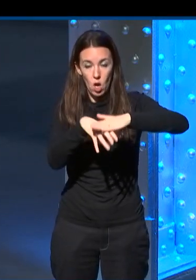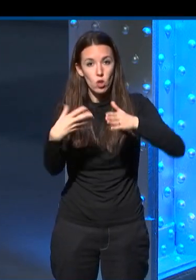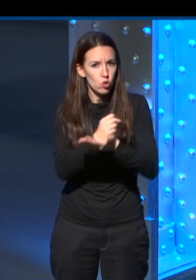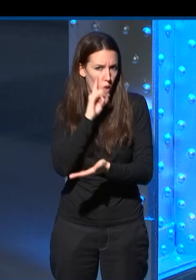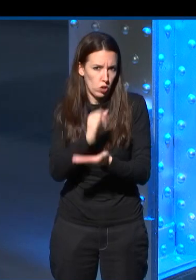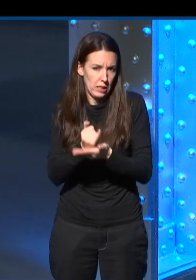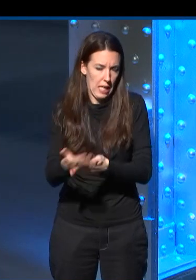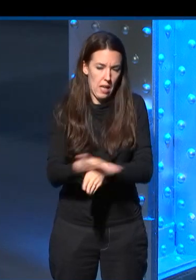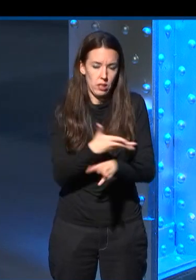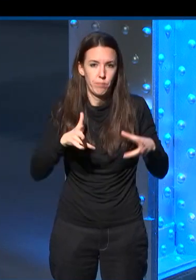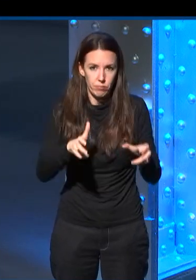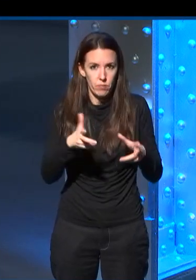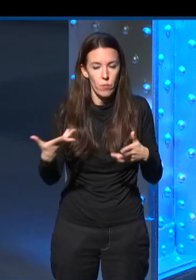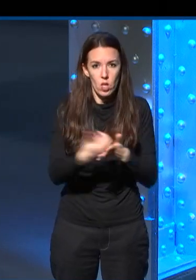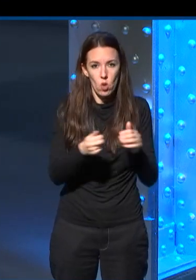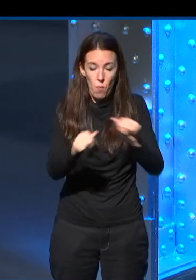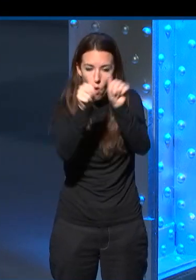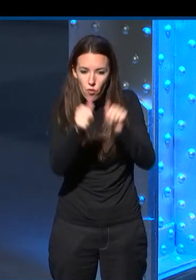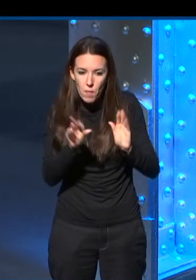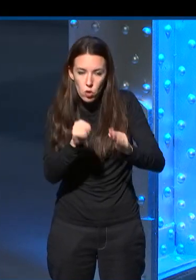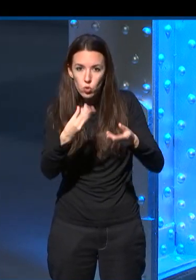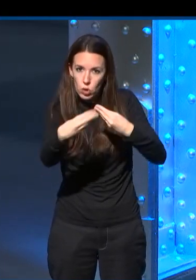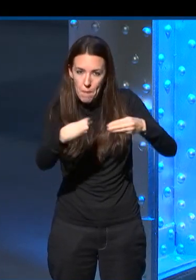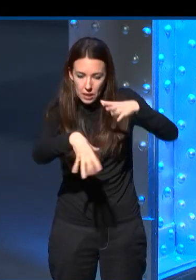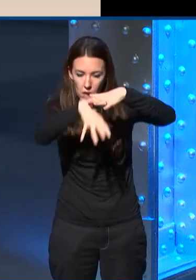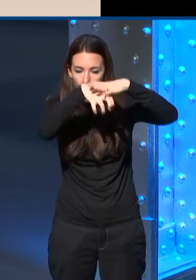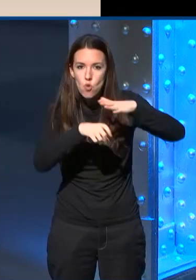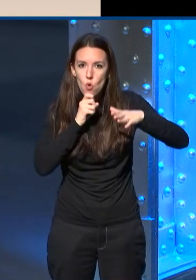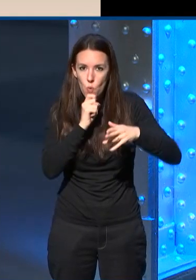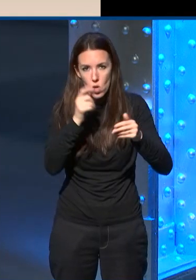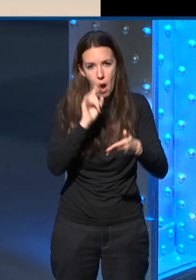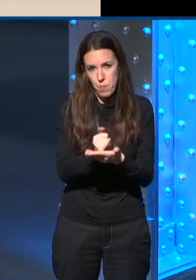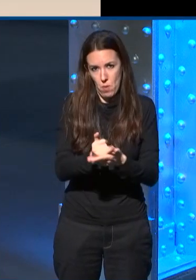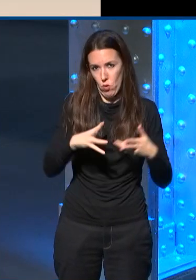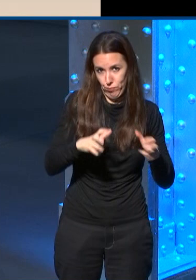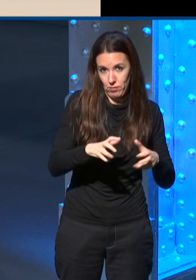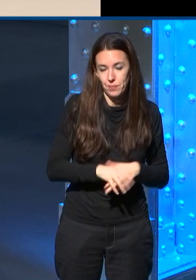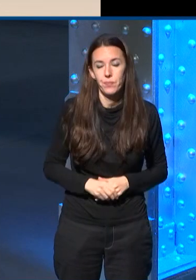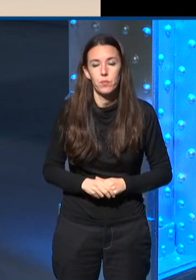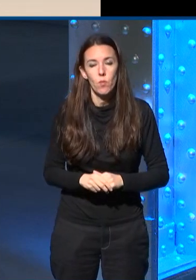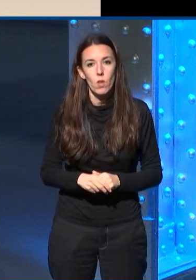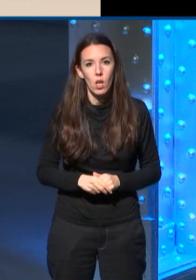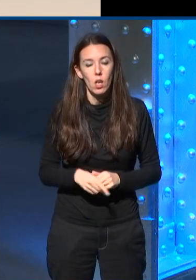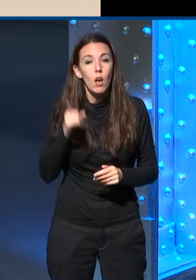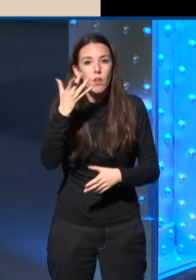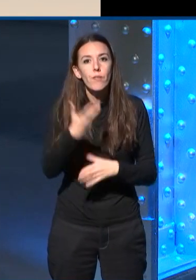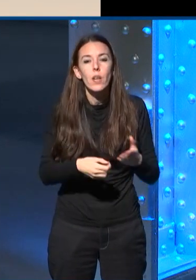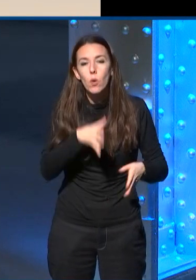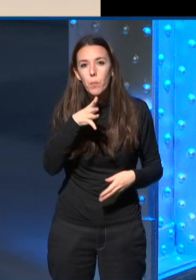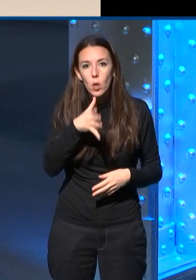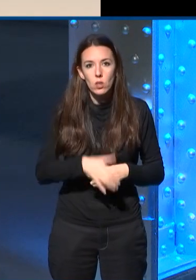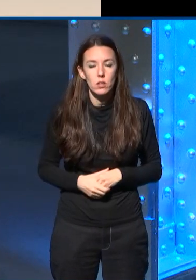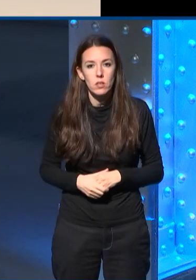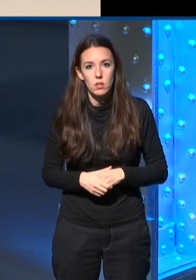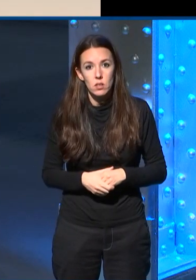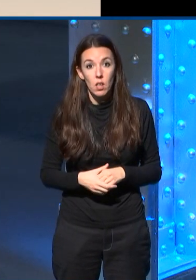testea, de la deformación de ese material deformable. Bueno, ¿hasta dónde fue bien esto o dónde falló? Pues